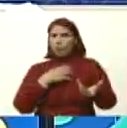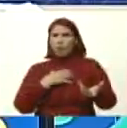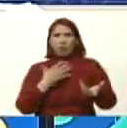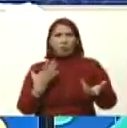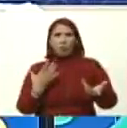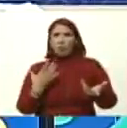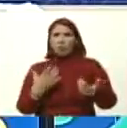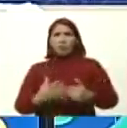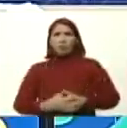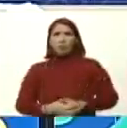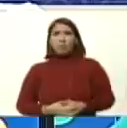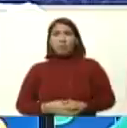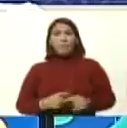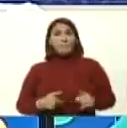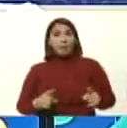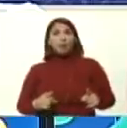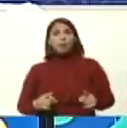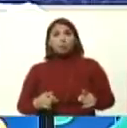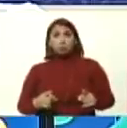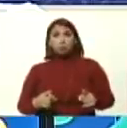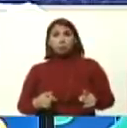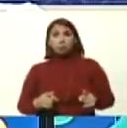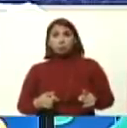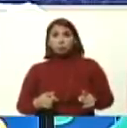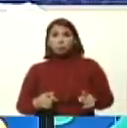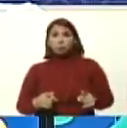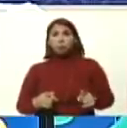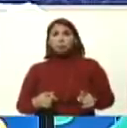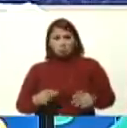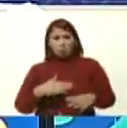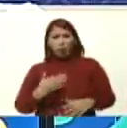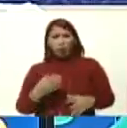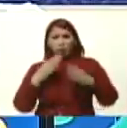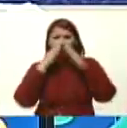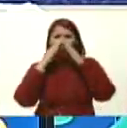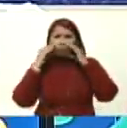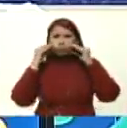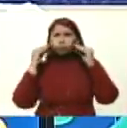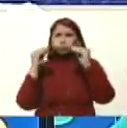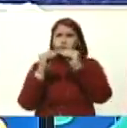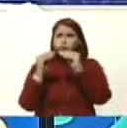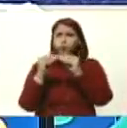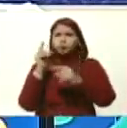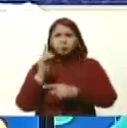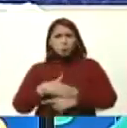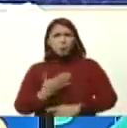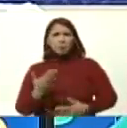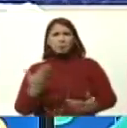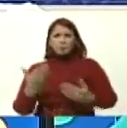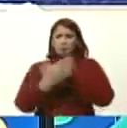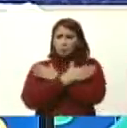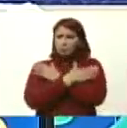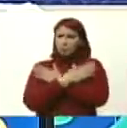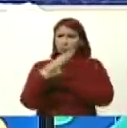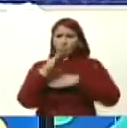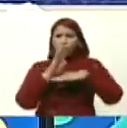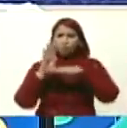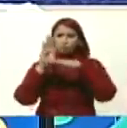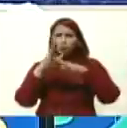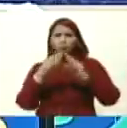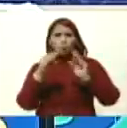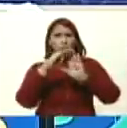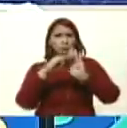Suena menos, pero llega igual. El beso con tapaboca, el abrazo, cuidando todas las